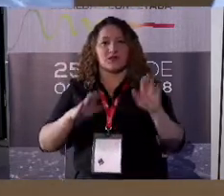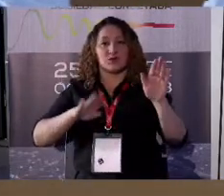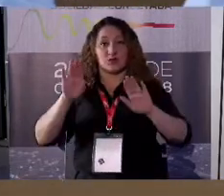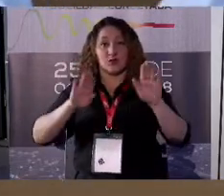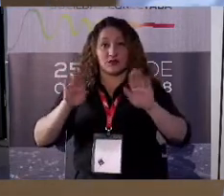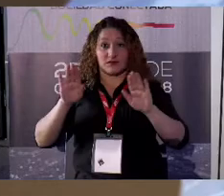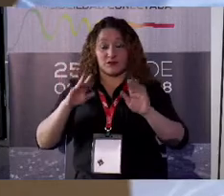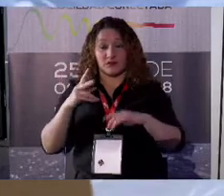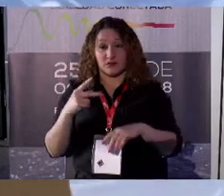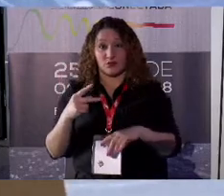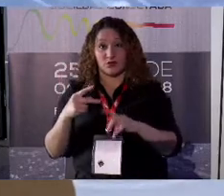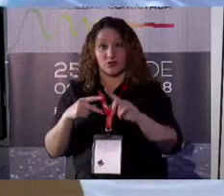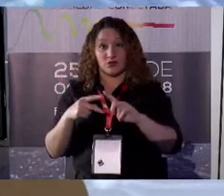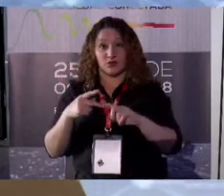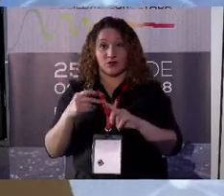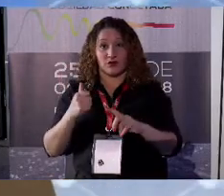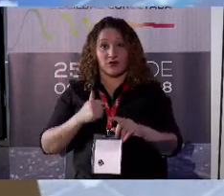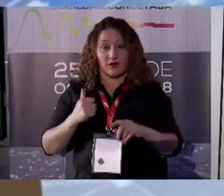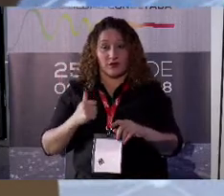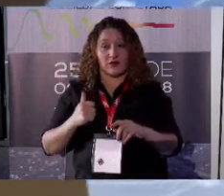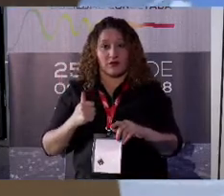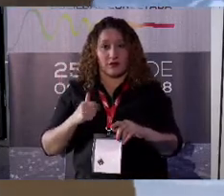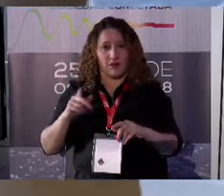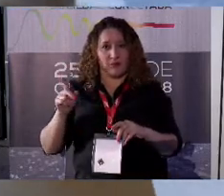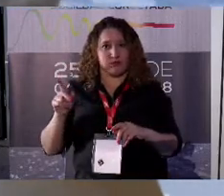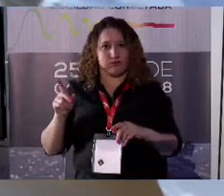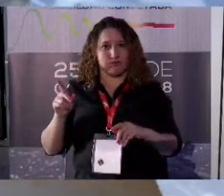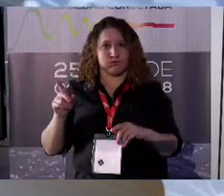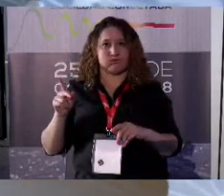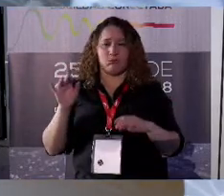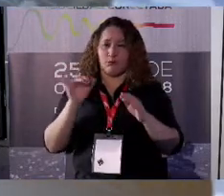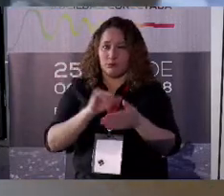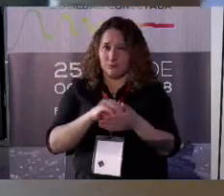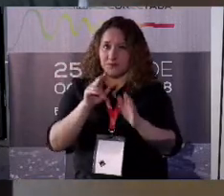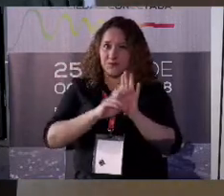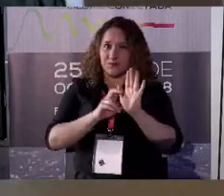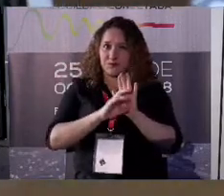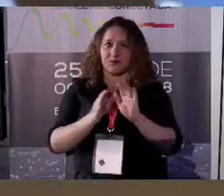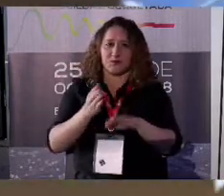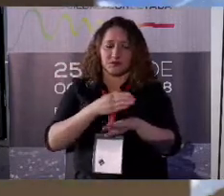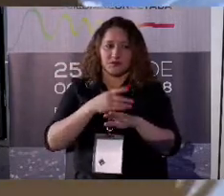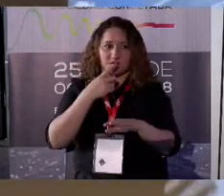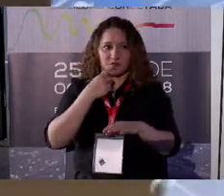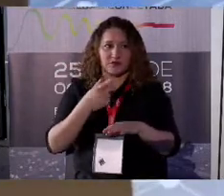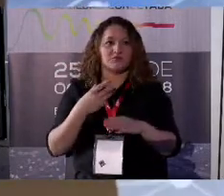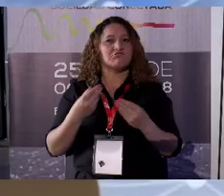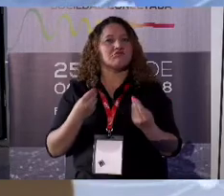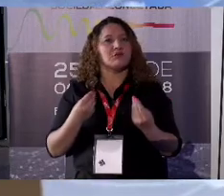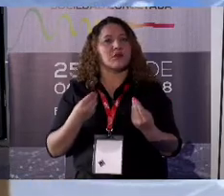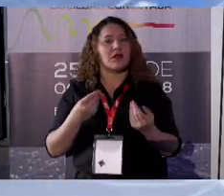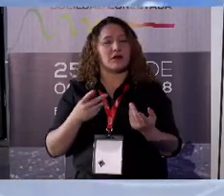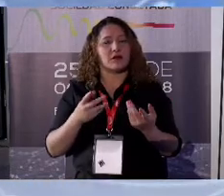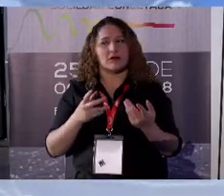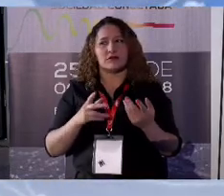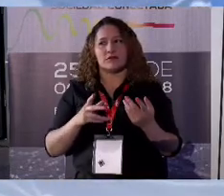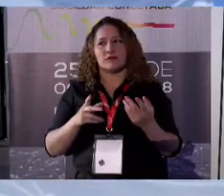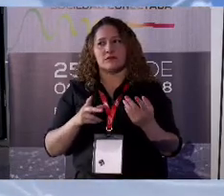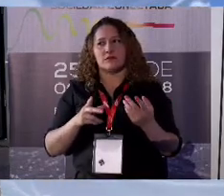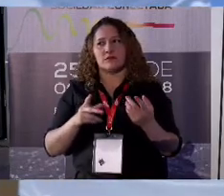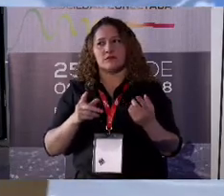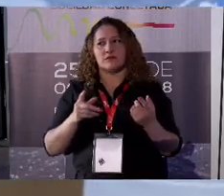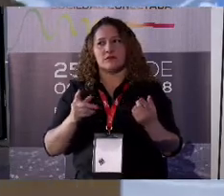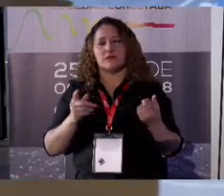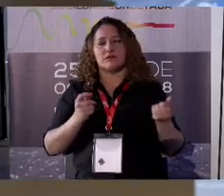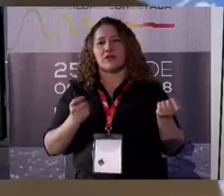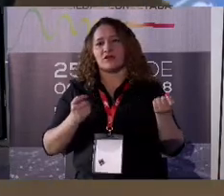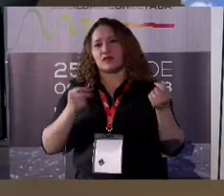de canadienses utilizando esta teoría que acabo de mencionar para llegar a una cierta medición de qué